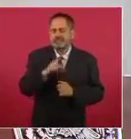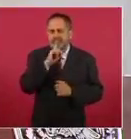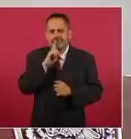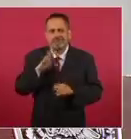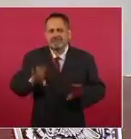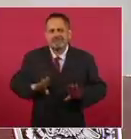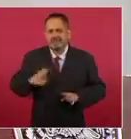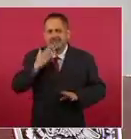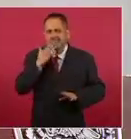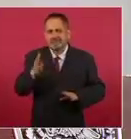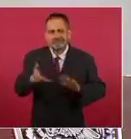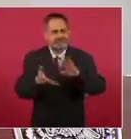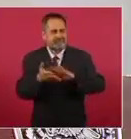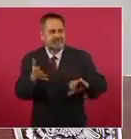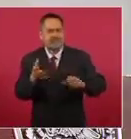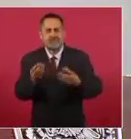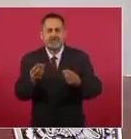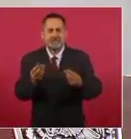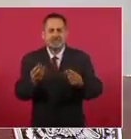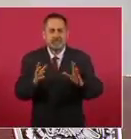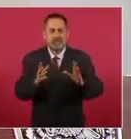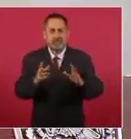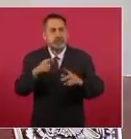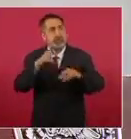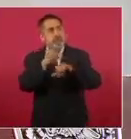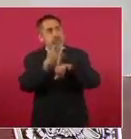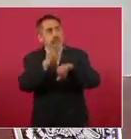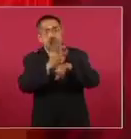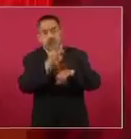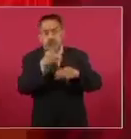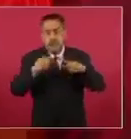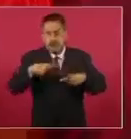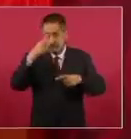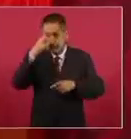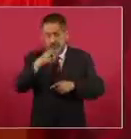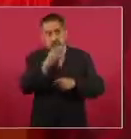puedan tener allá en los Estados Unidos las heroínas y héroes que envían sus $350.